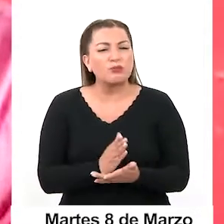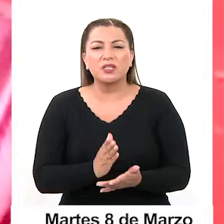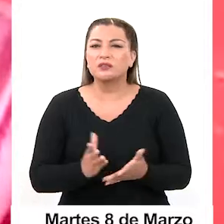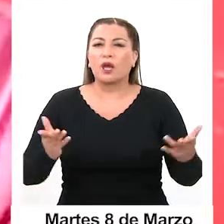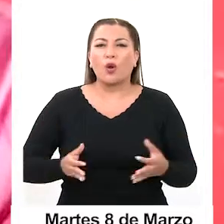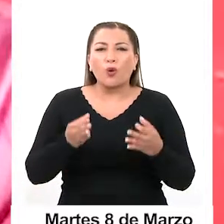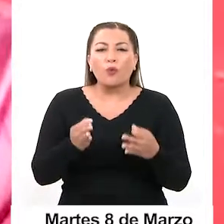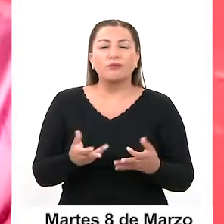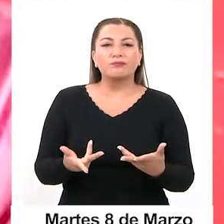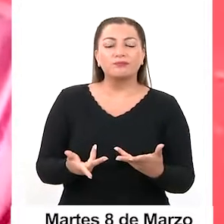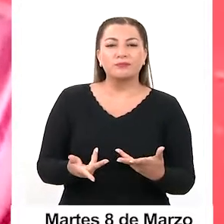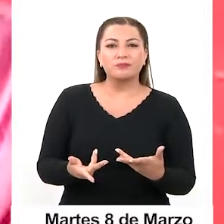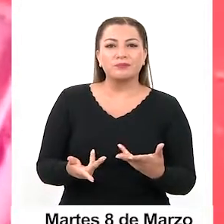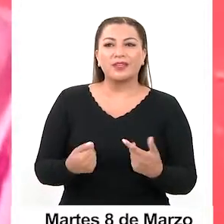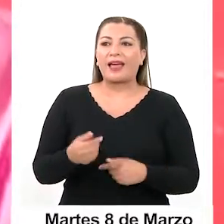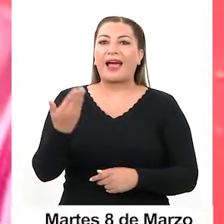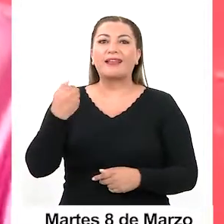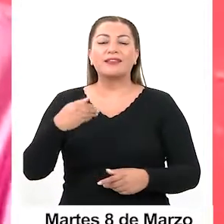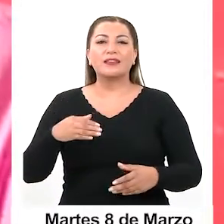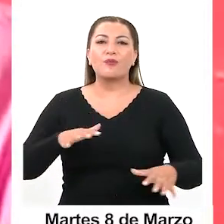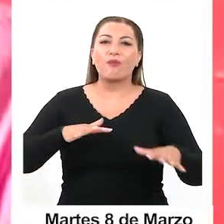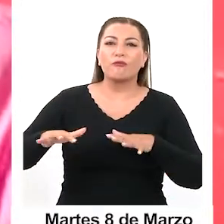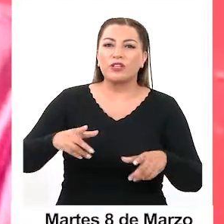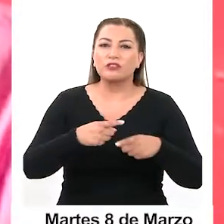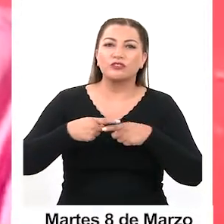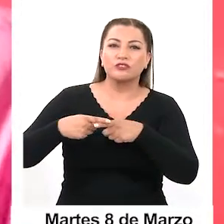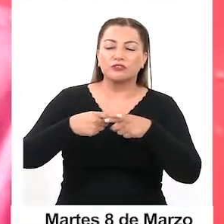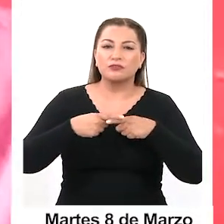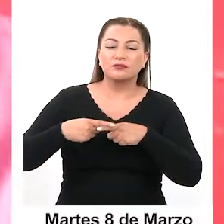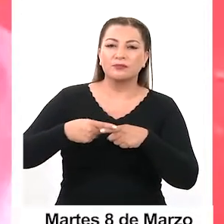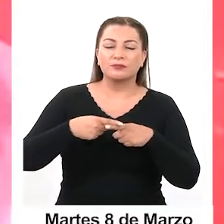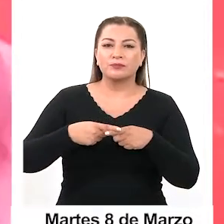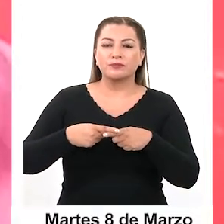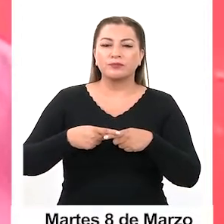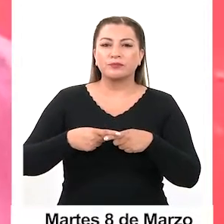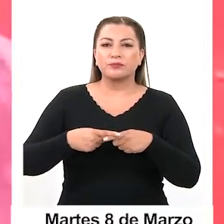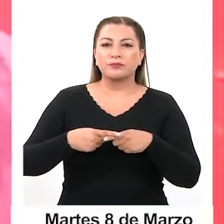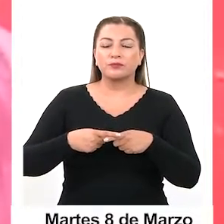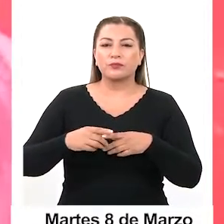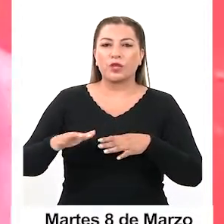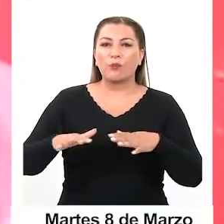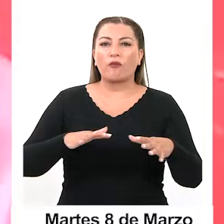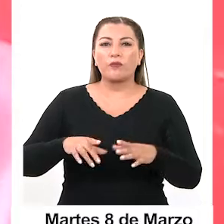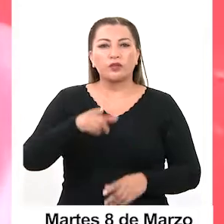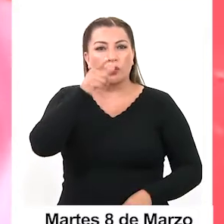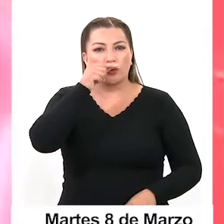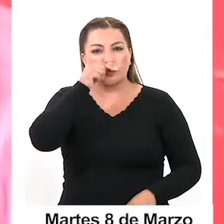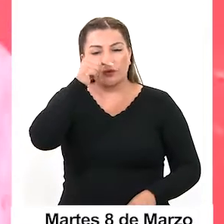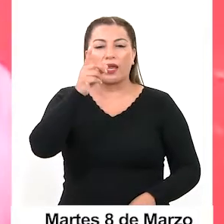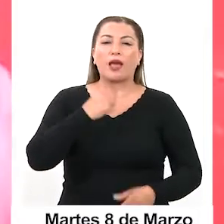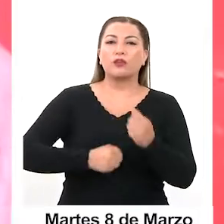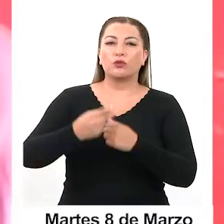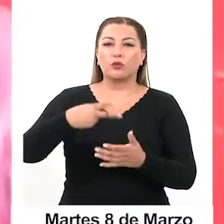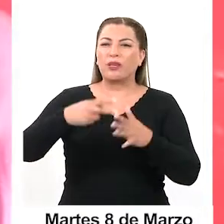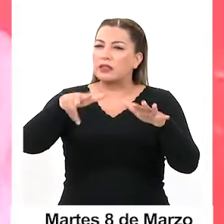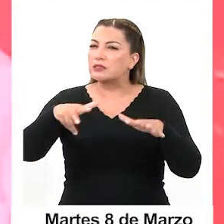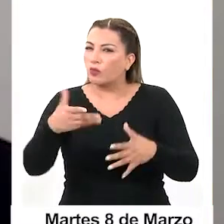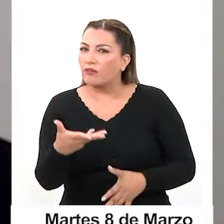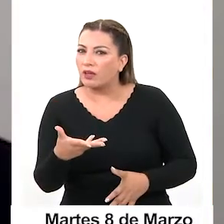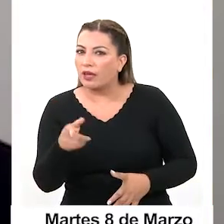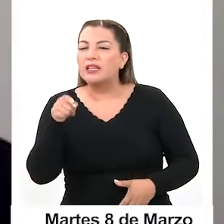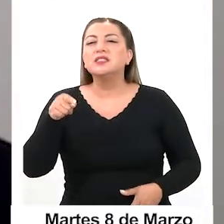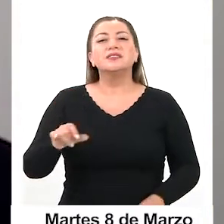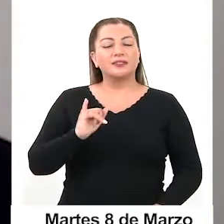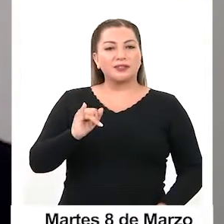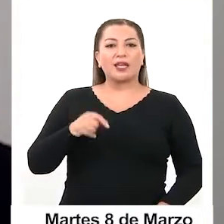partió justo con motivo del estallido social, del movimiento que hubo en octubre del 2019. Claro,